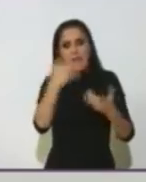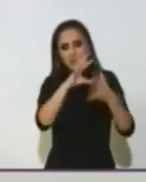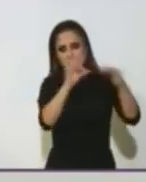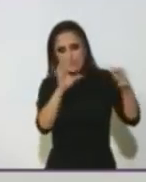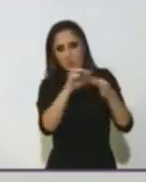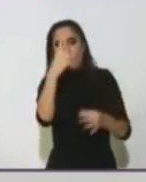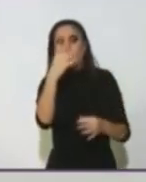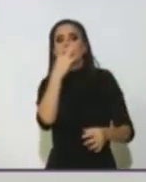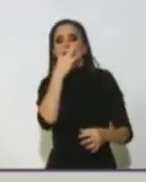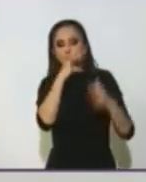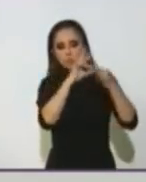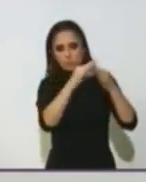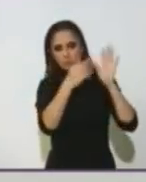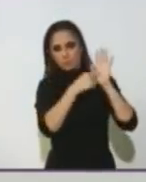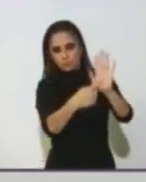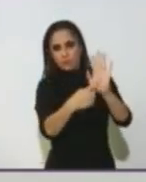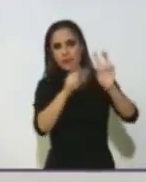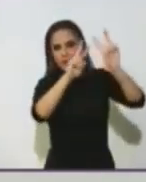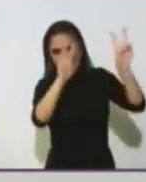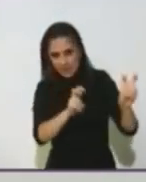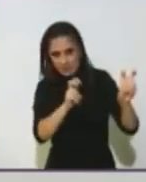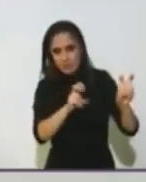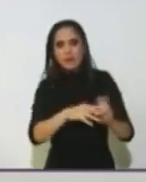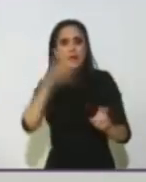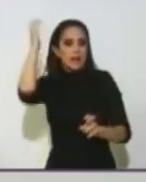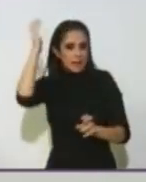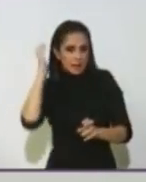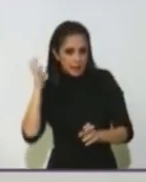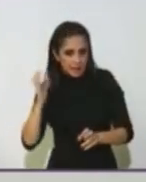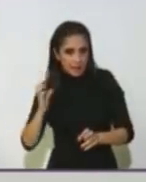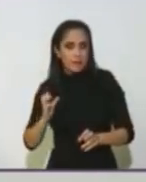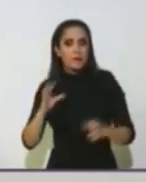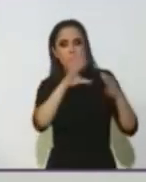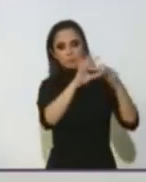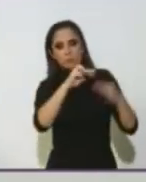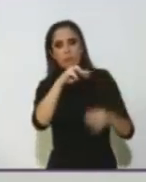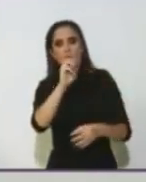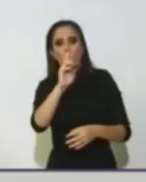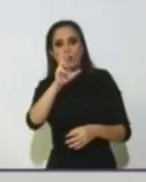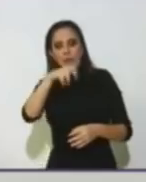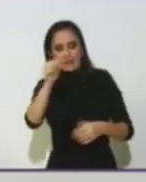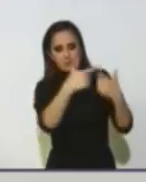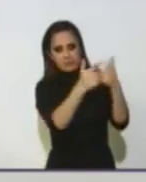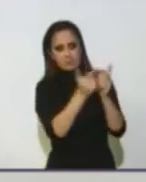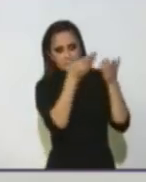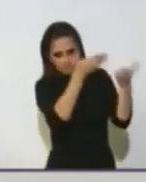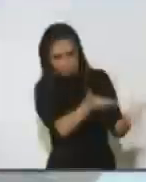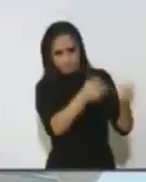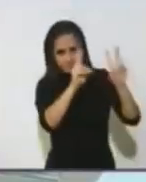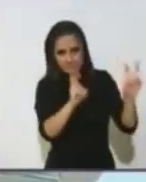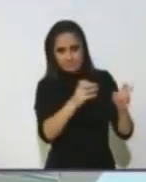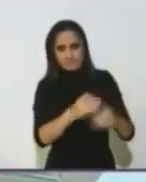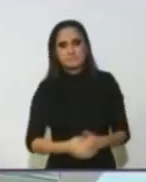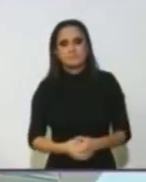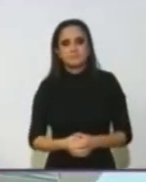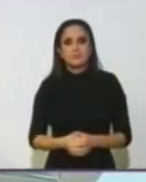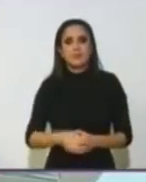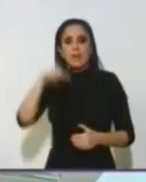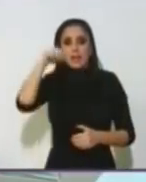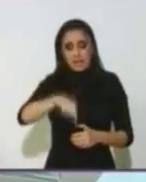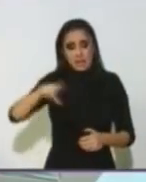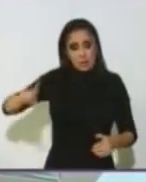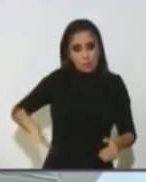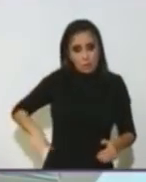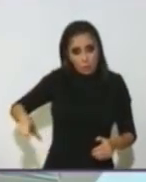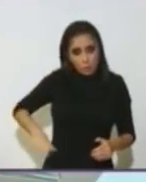minuto es la presentación del tema el turnos de claudia sheinbaum candidatura común juntos haremos historia adelante clave en nuestro gobierno